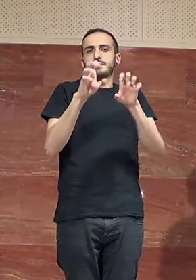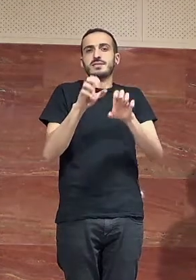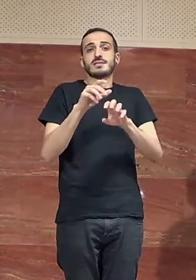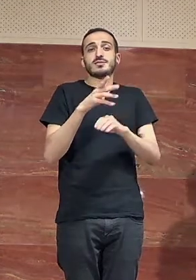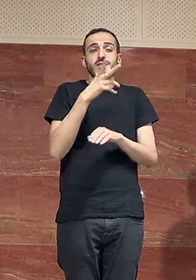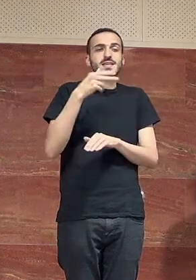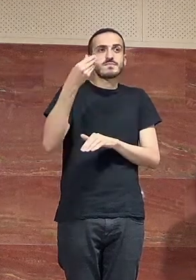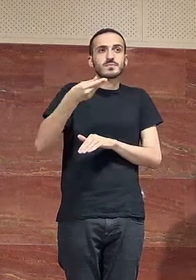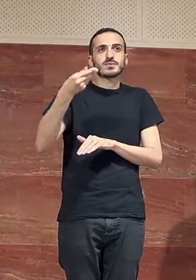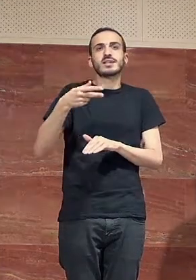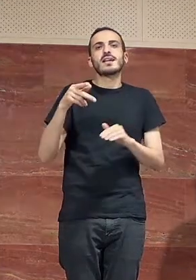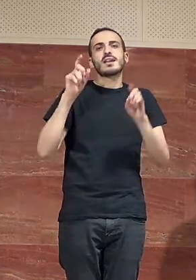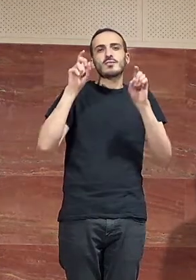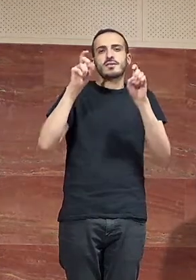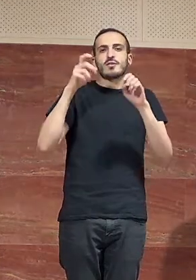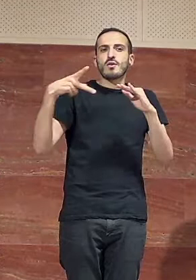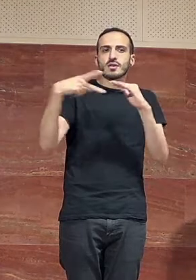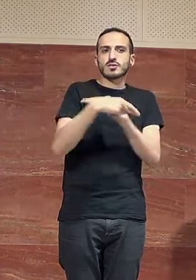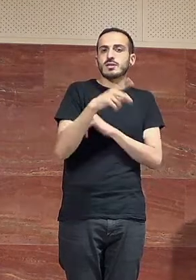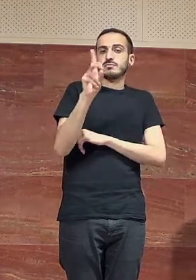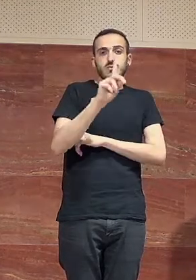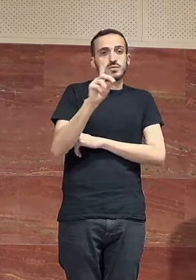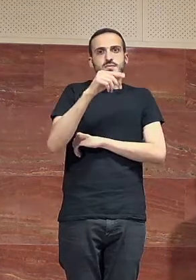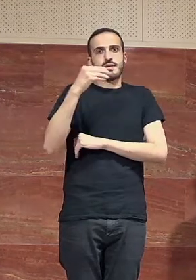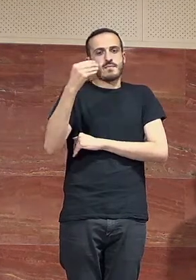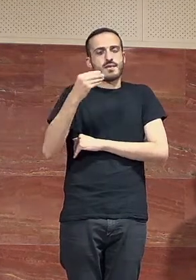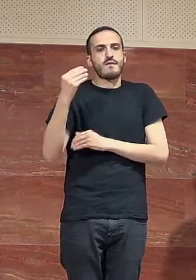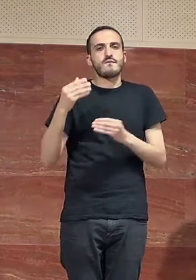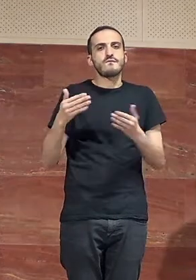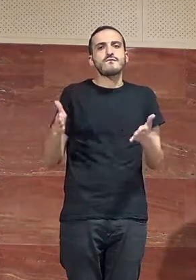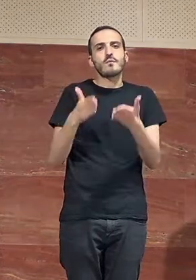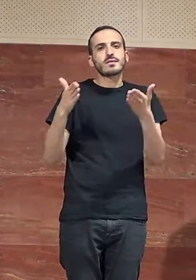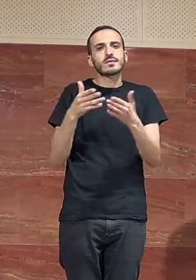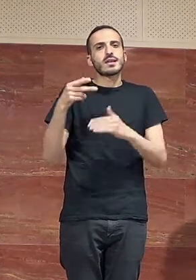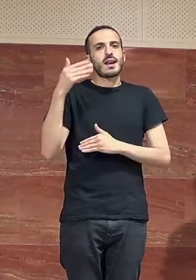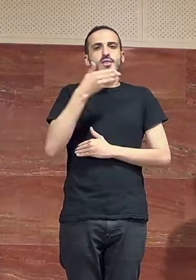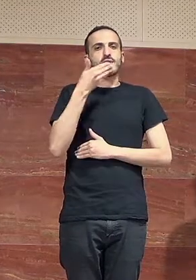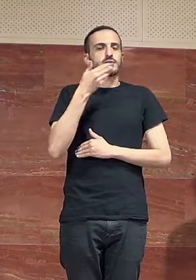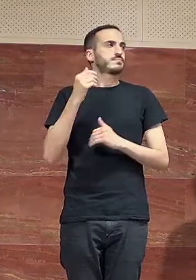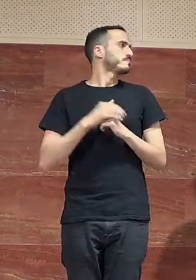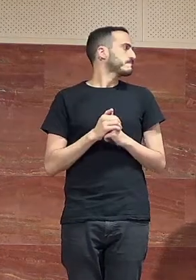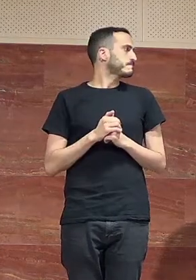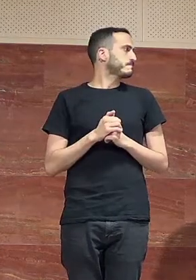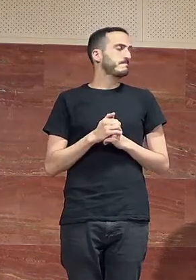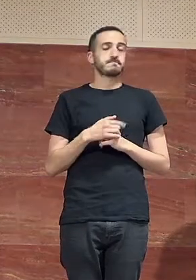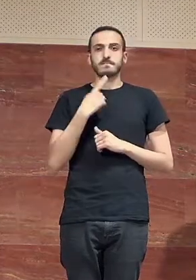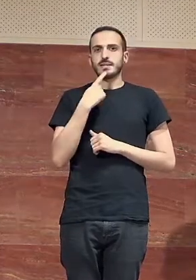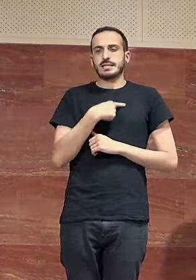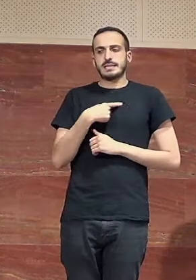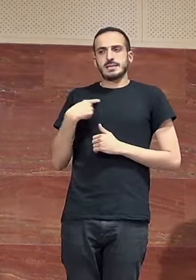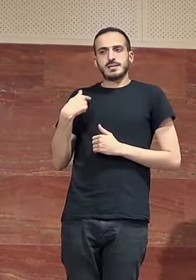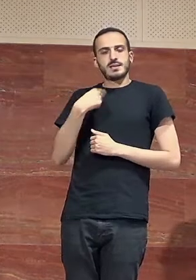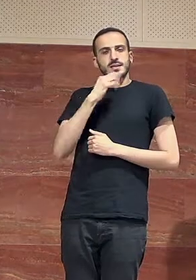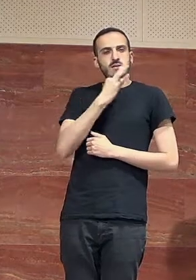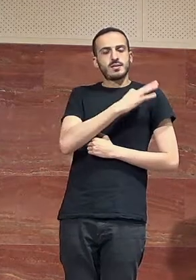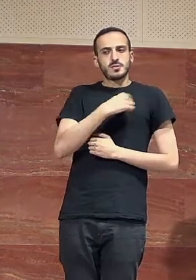que son fundamentales. Yo, pequeño, no. Nada, es que a mí siempre